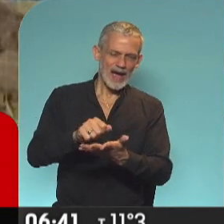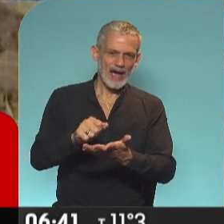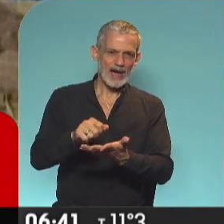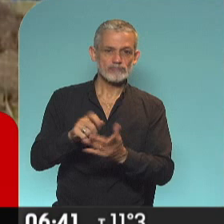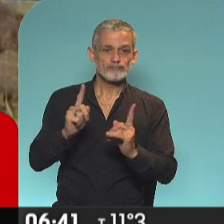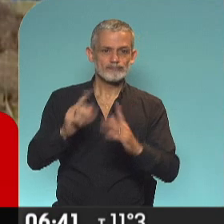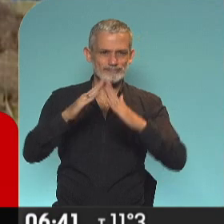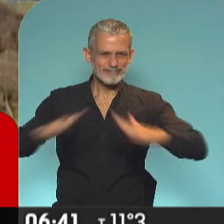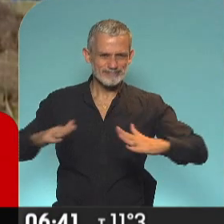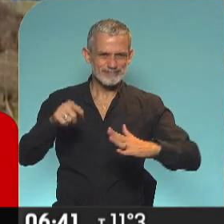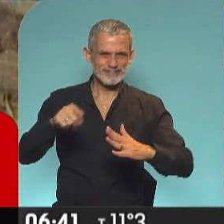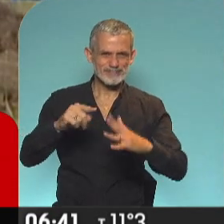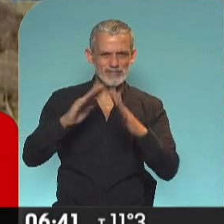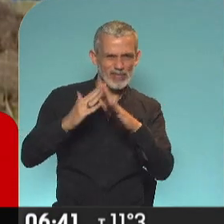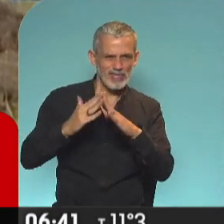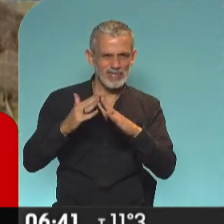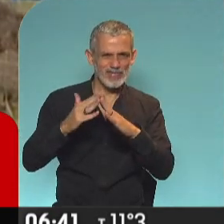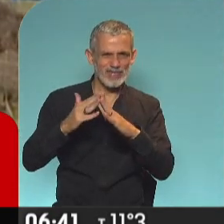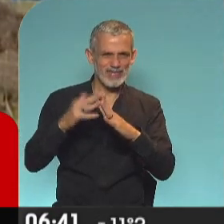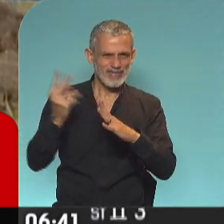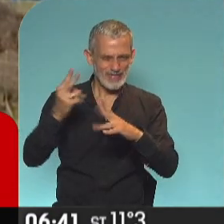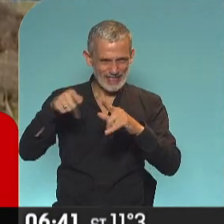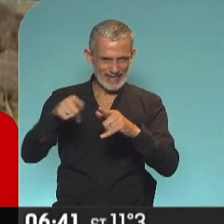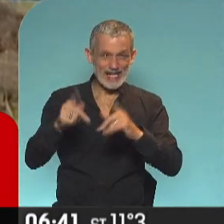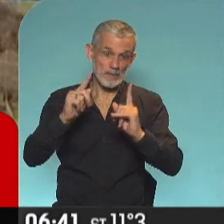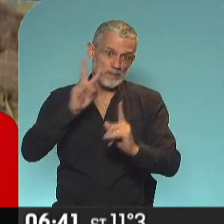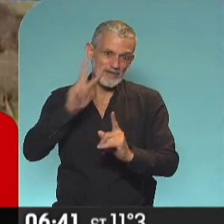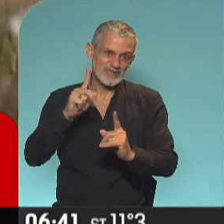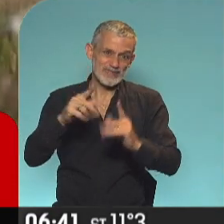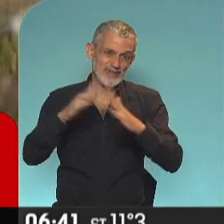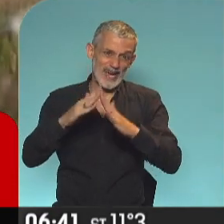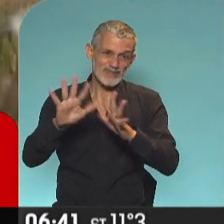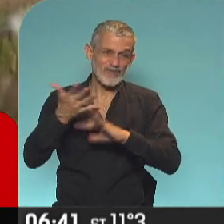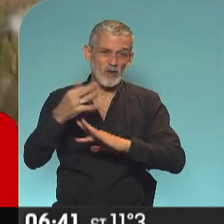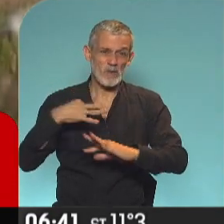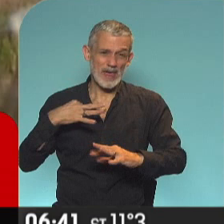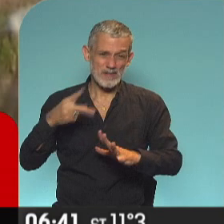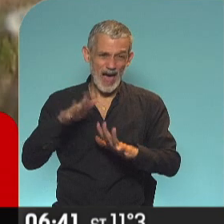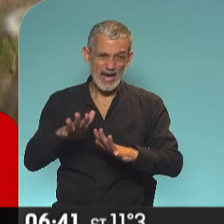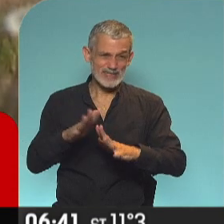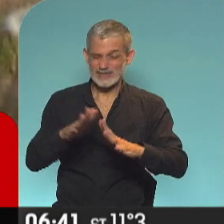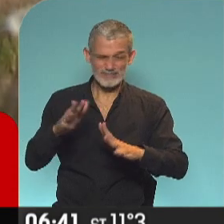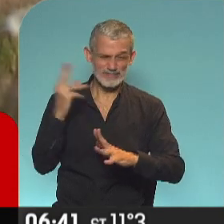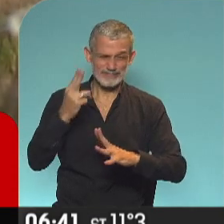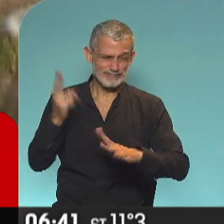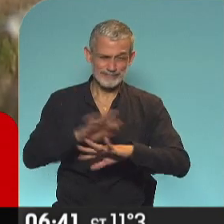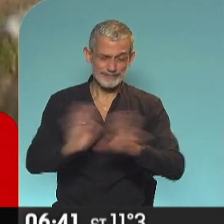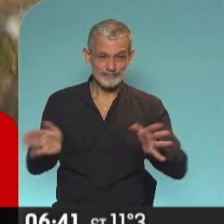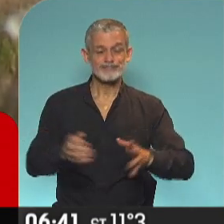estar alojadas en precarias viviendas, como vos decías, lo vemos en las imágenes, realmente las condiciones de vida son muy, muy